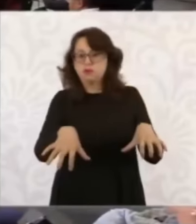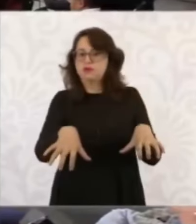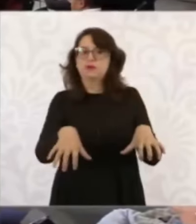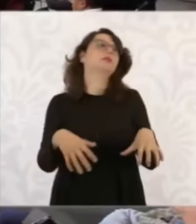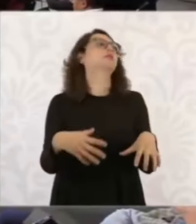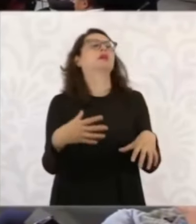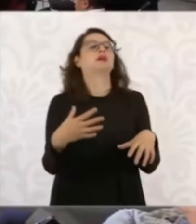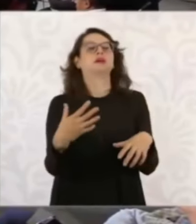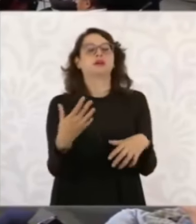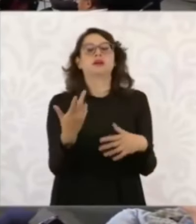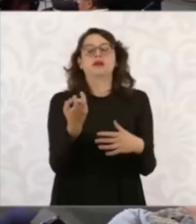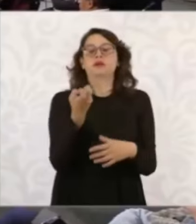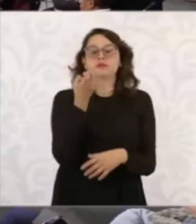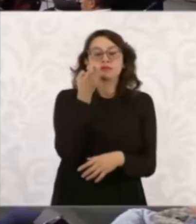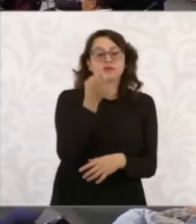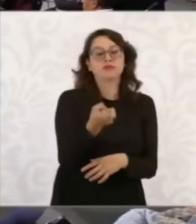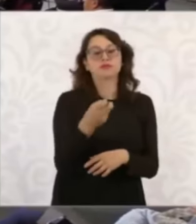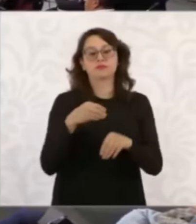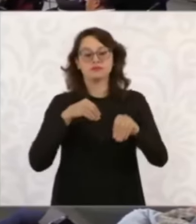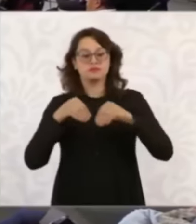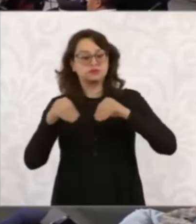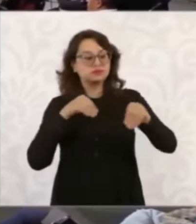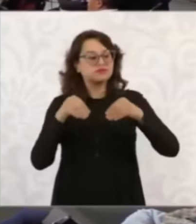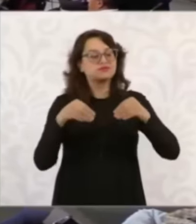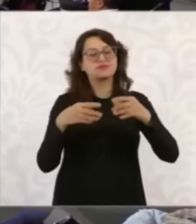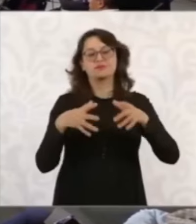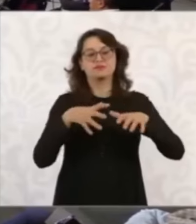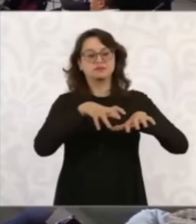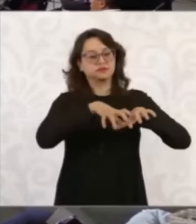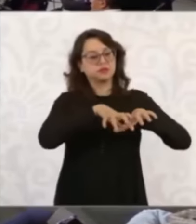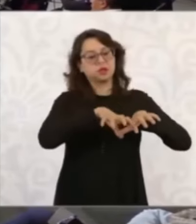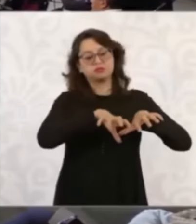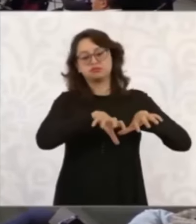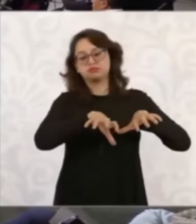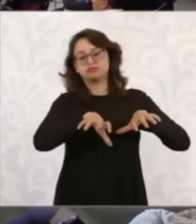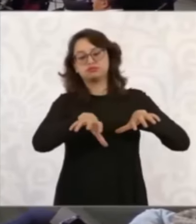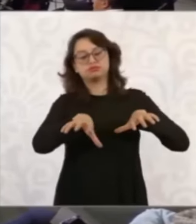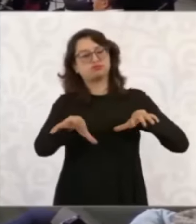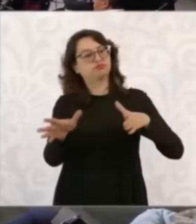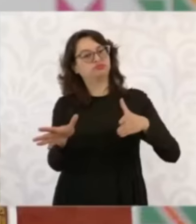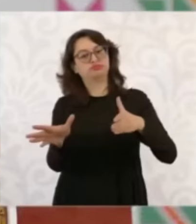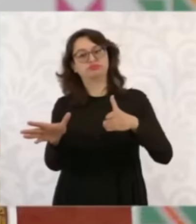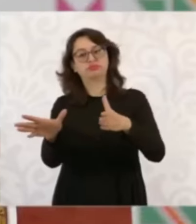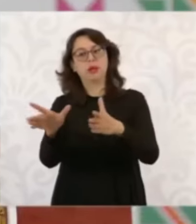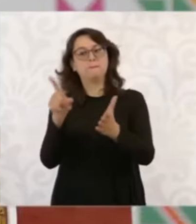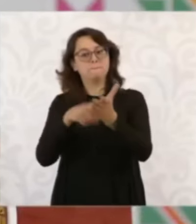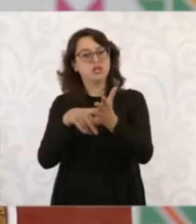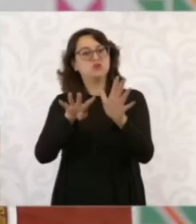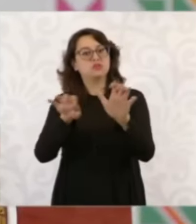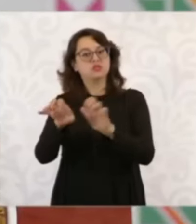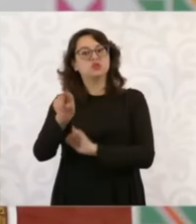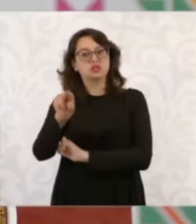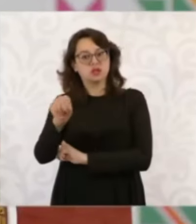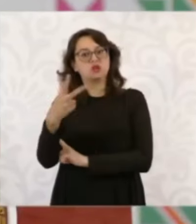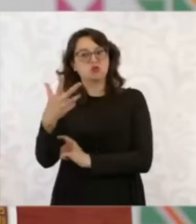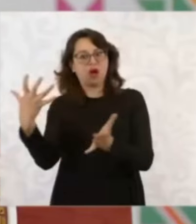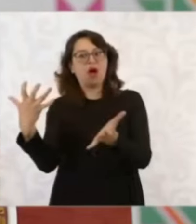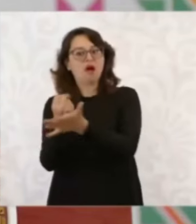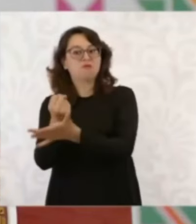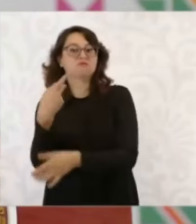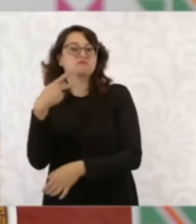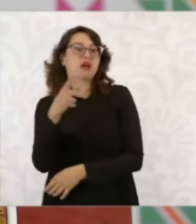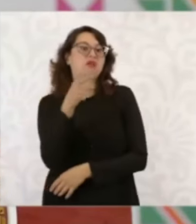ocurrido previamente y que apoyamos, pues triunfó en el 88, solo que hubo un fraude electoral con el que